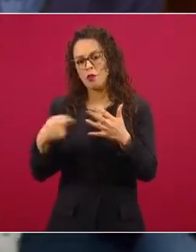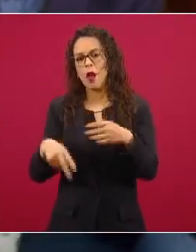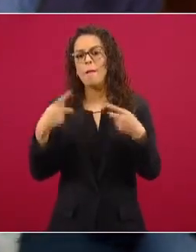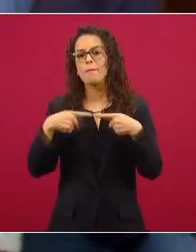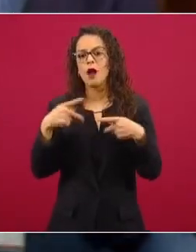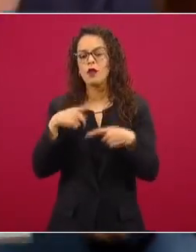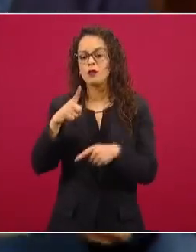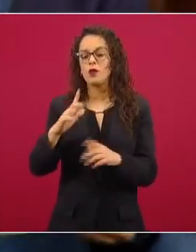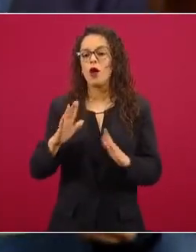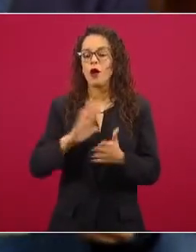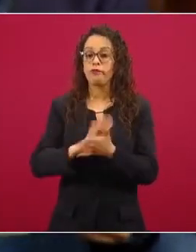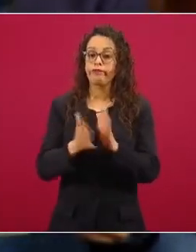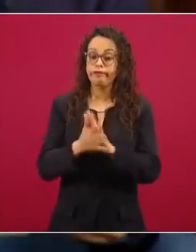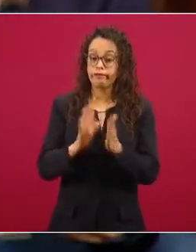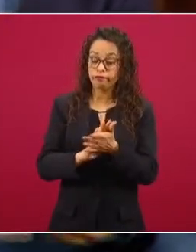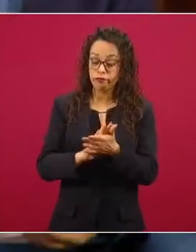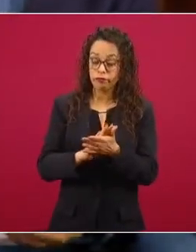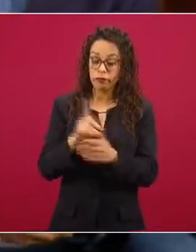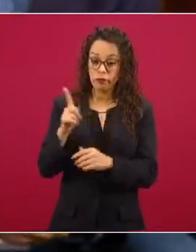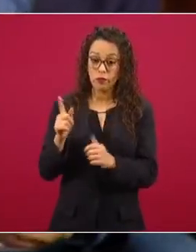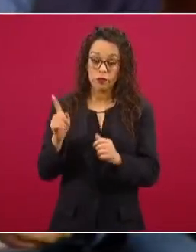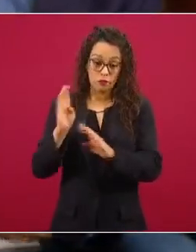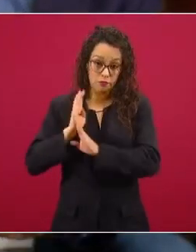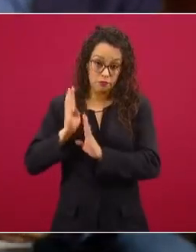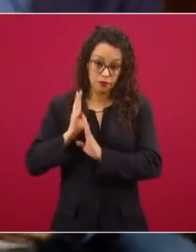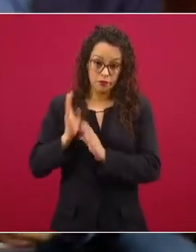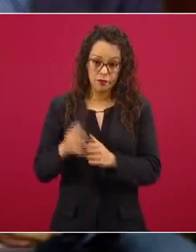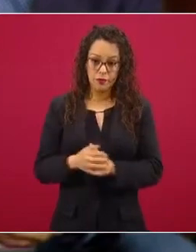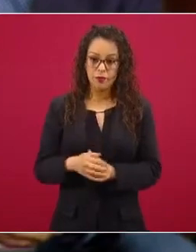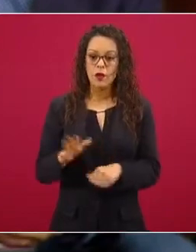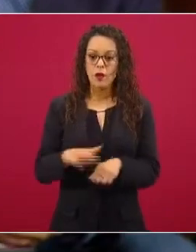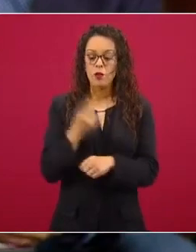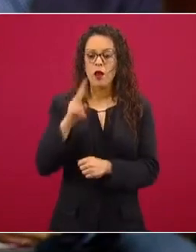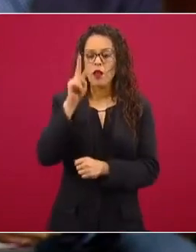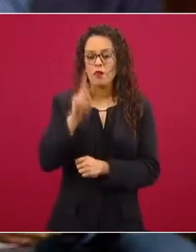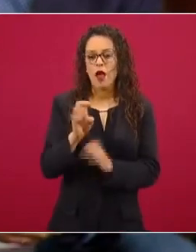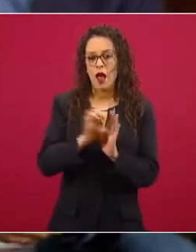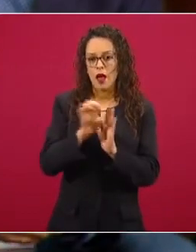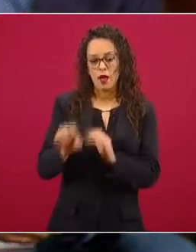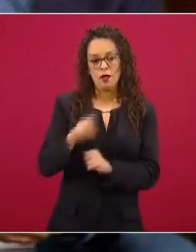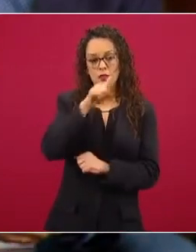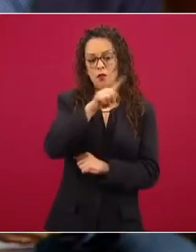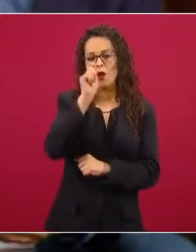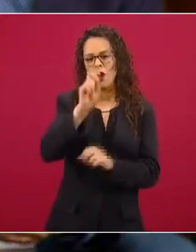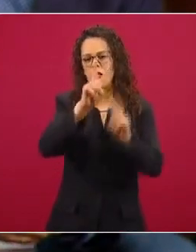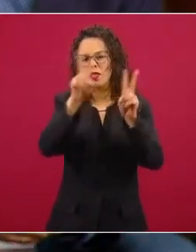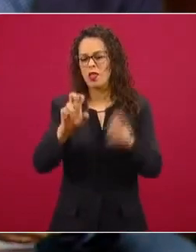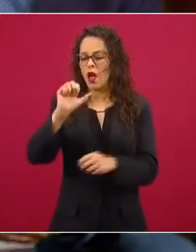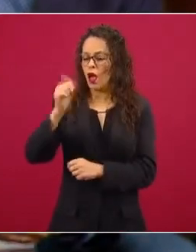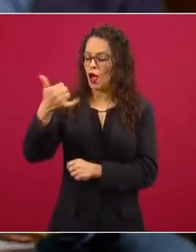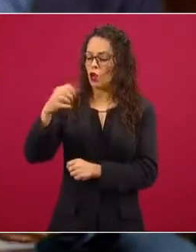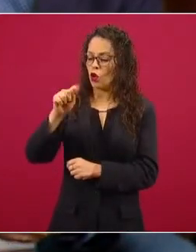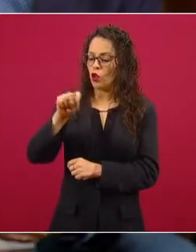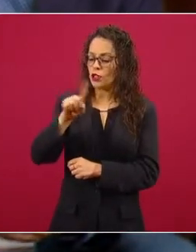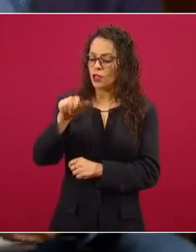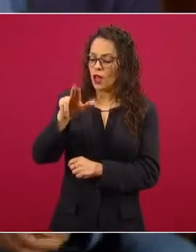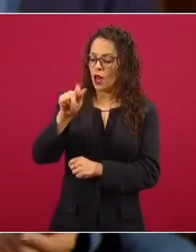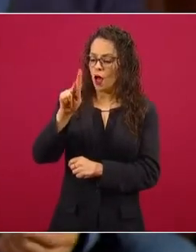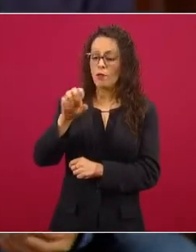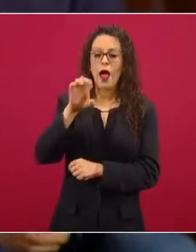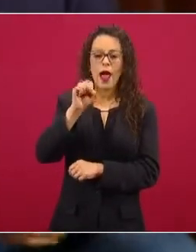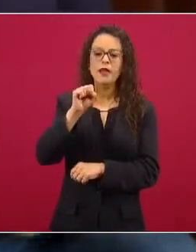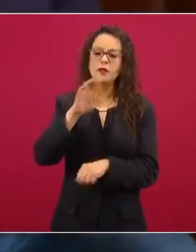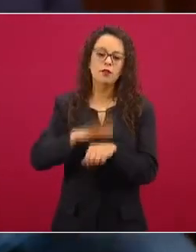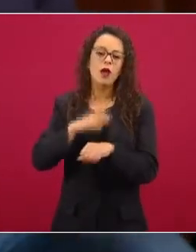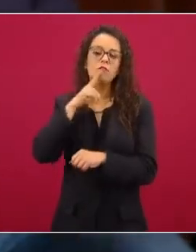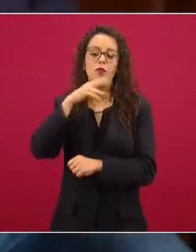las instituciones, por ejemplo, en el caso Ayotzinapa, pues es mejor que se conozca la verdad. Ahora, ¿hasta dónde va a esperar o el